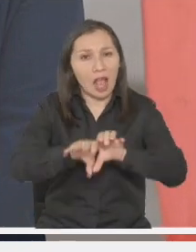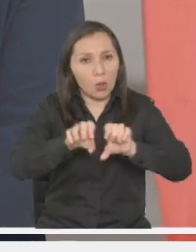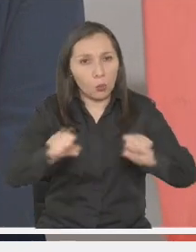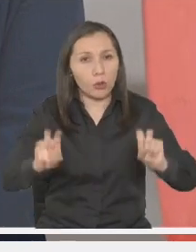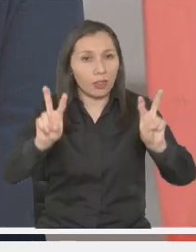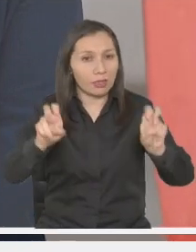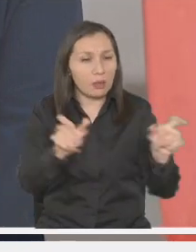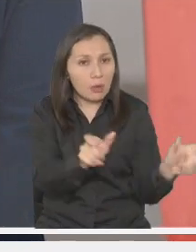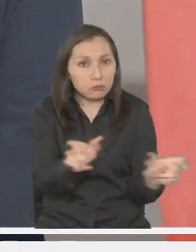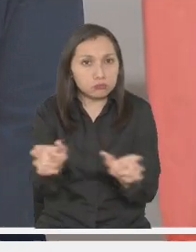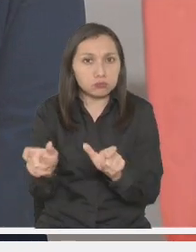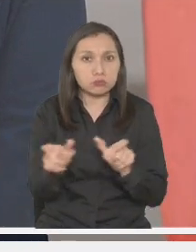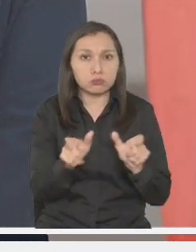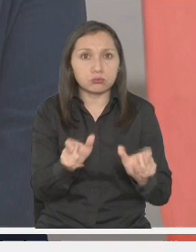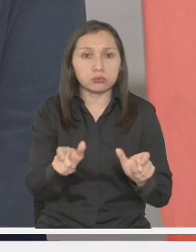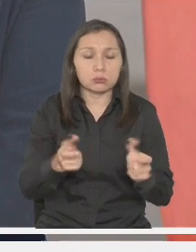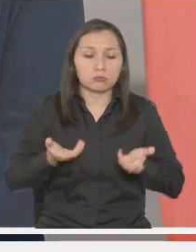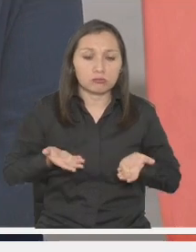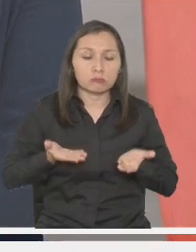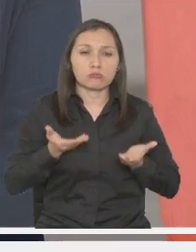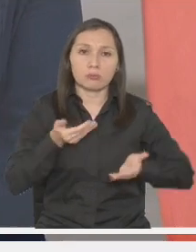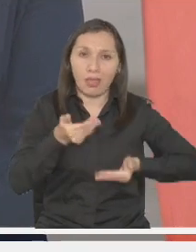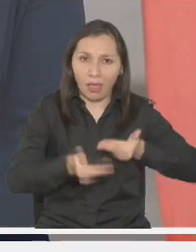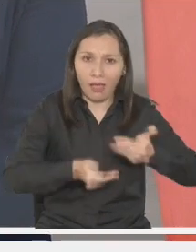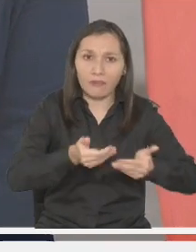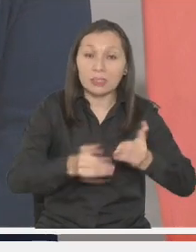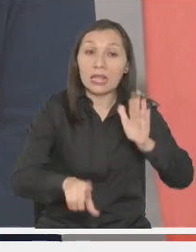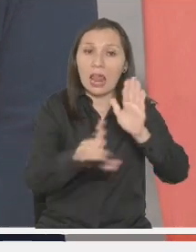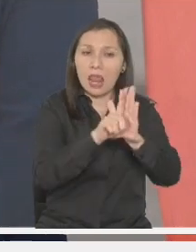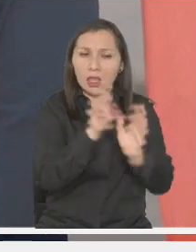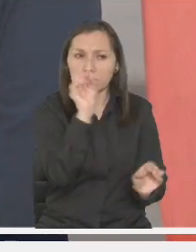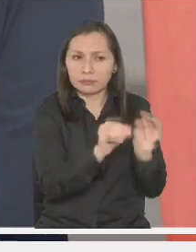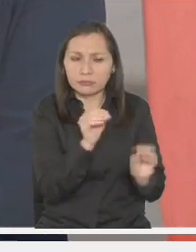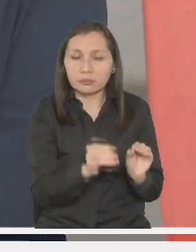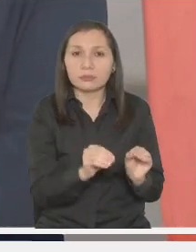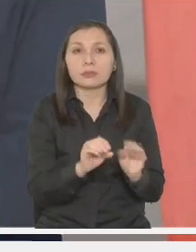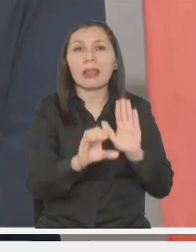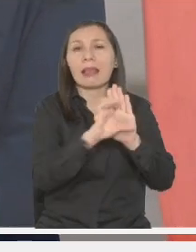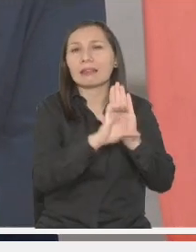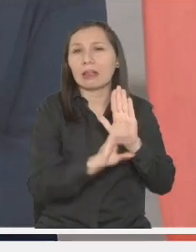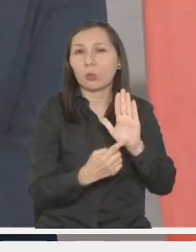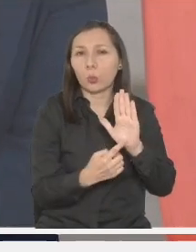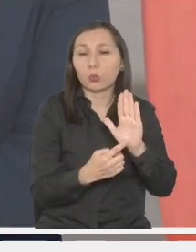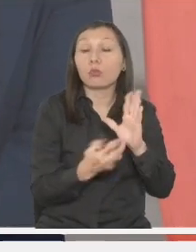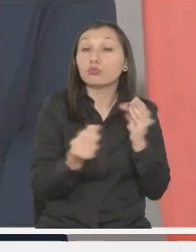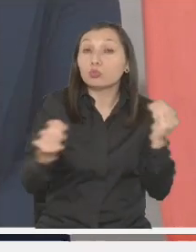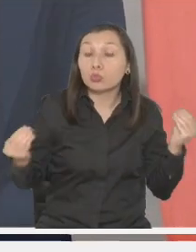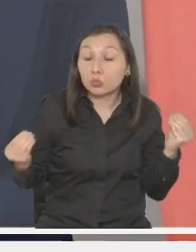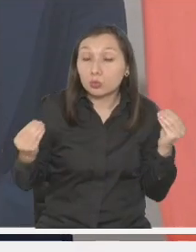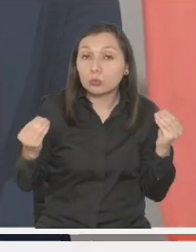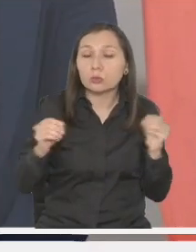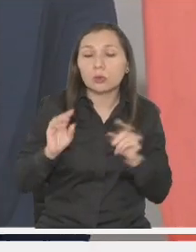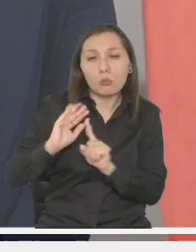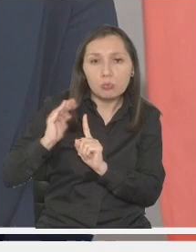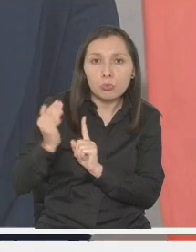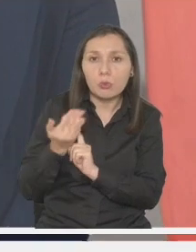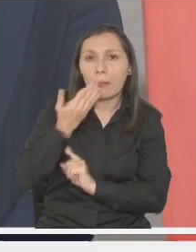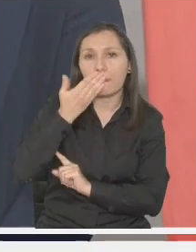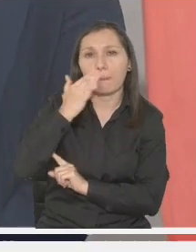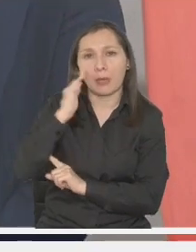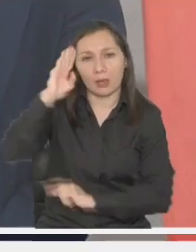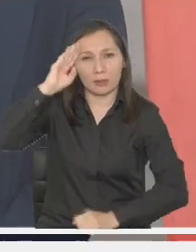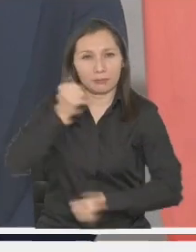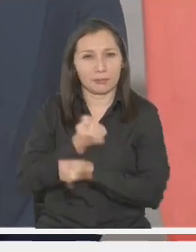materia de seguridad la disposición de avanzar legislativamente en un estatuto que en muchas dimensiones proteja de mejor manera a